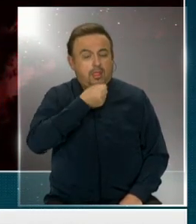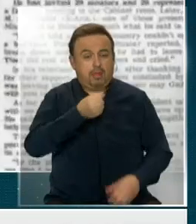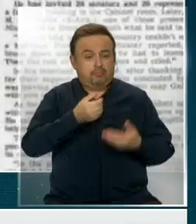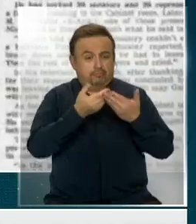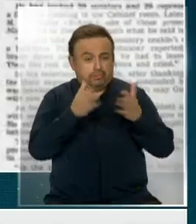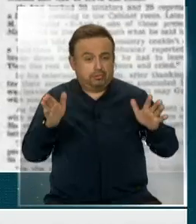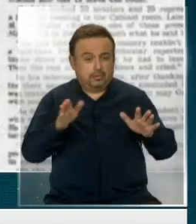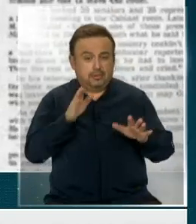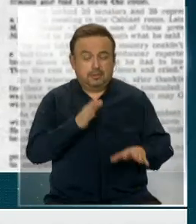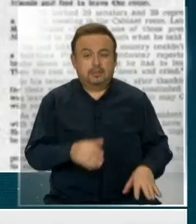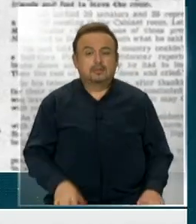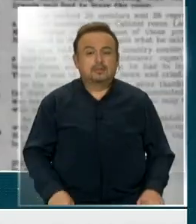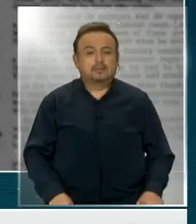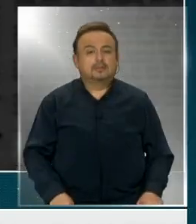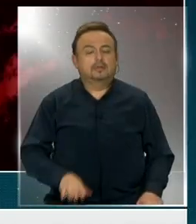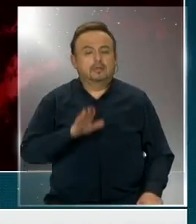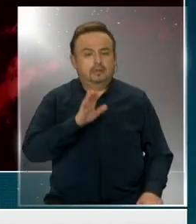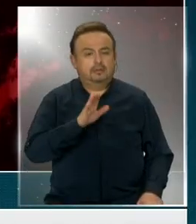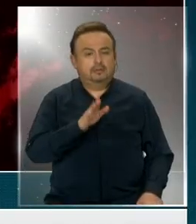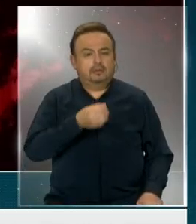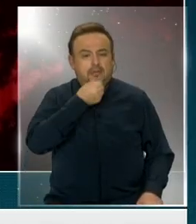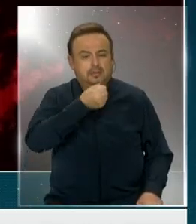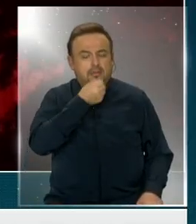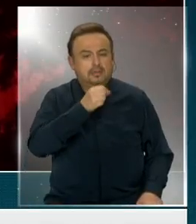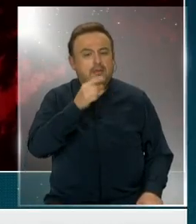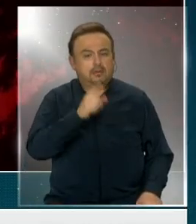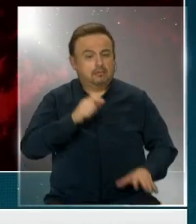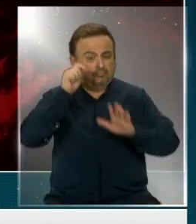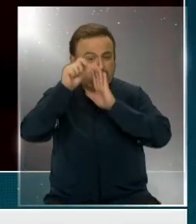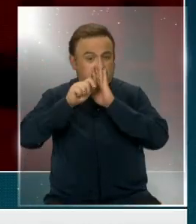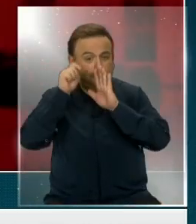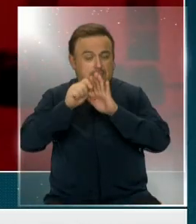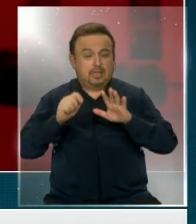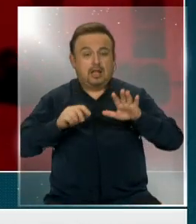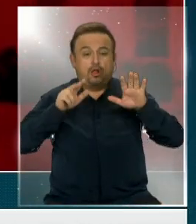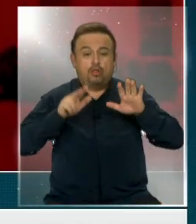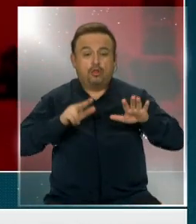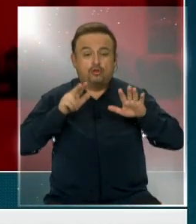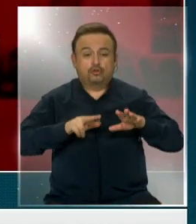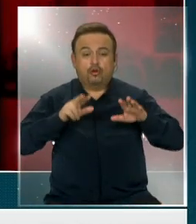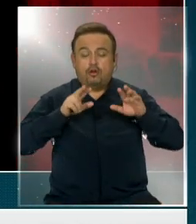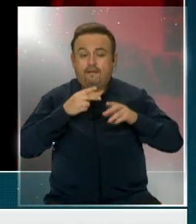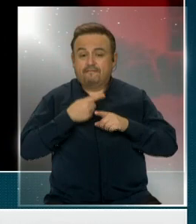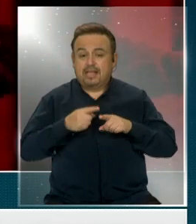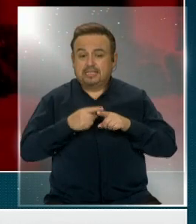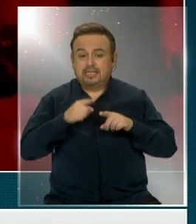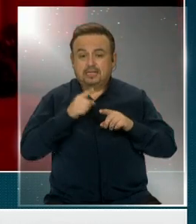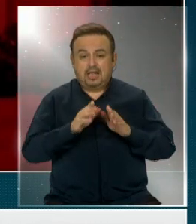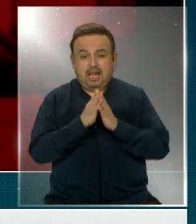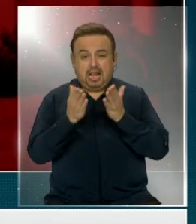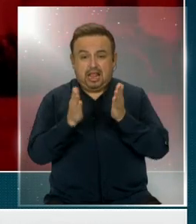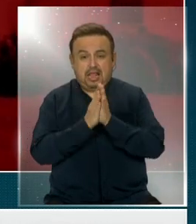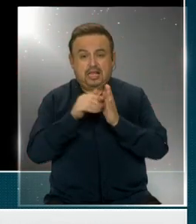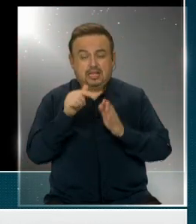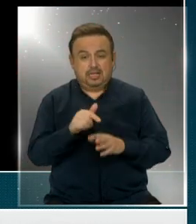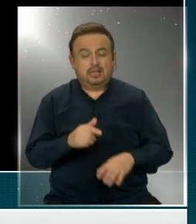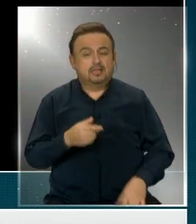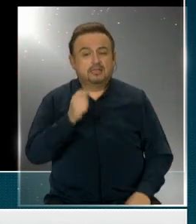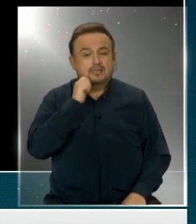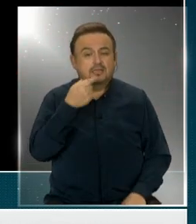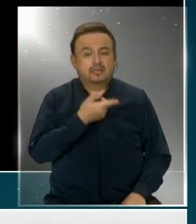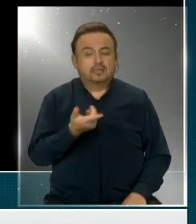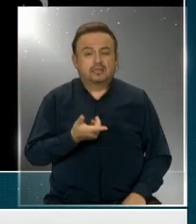el escándalo Watergate y que lo entrevistó y lo grabó en 18 oportunidades para su libro Rage, que